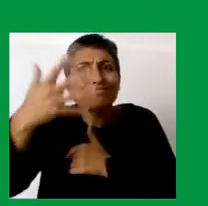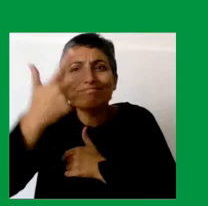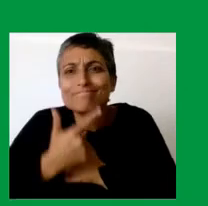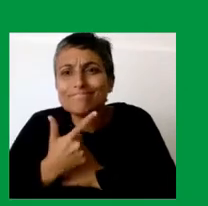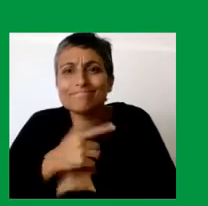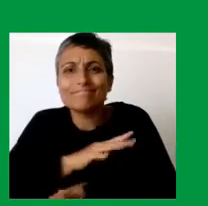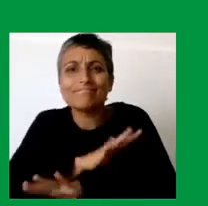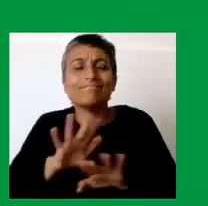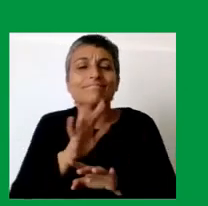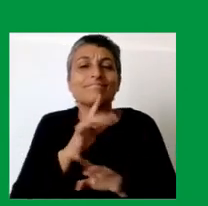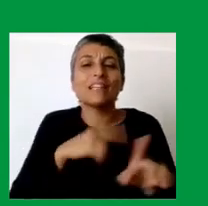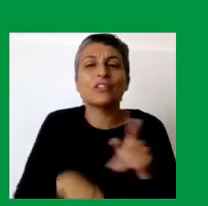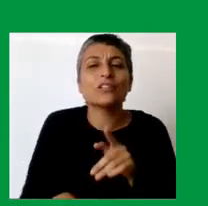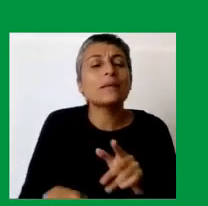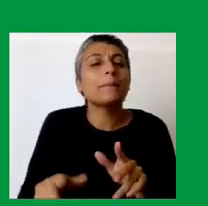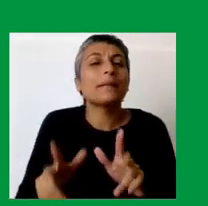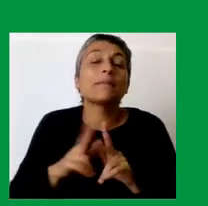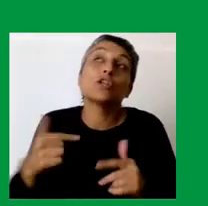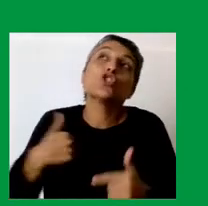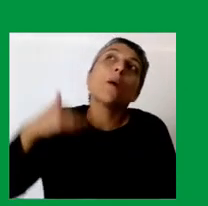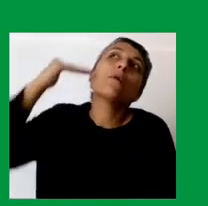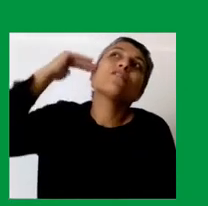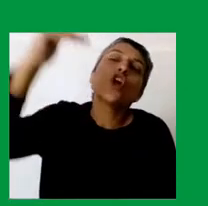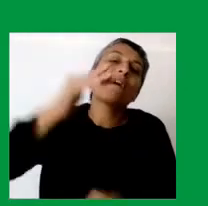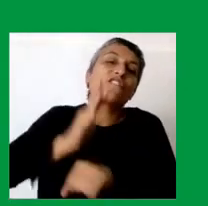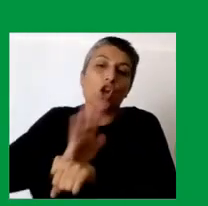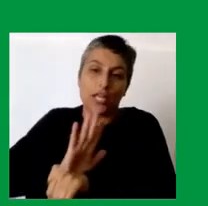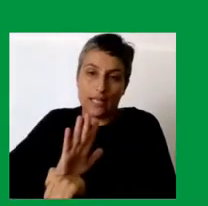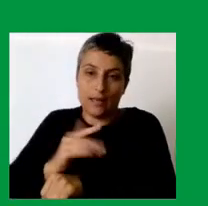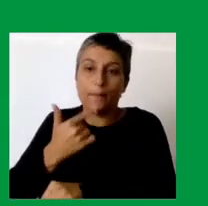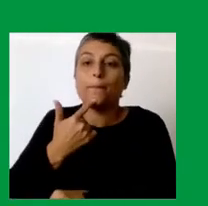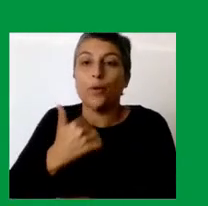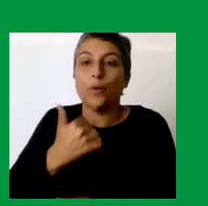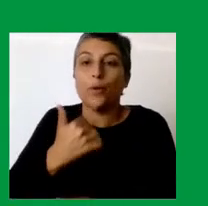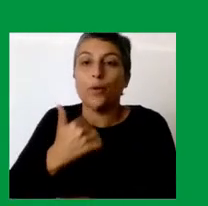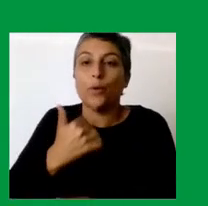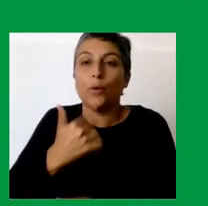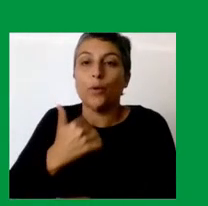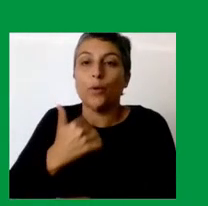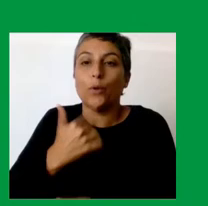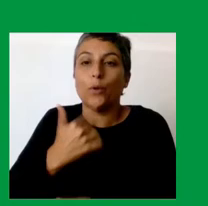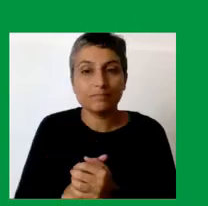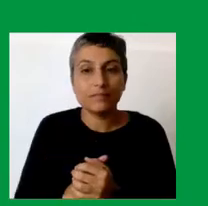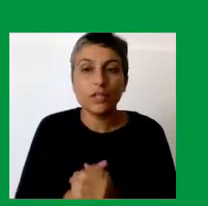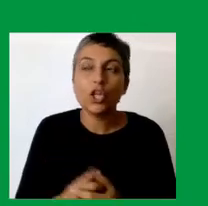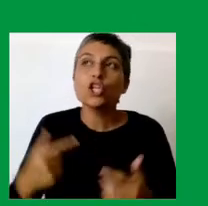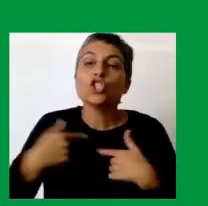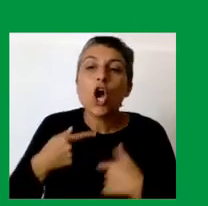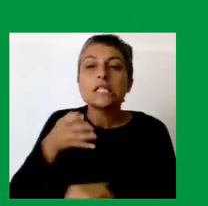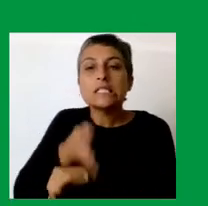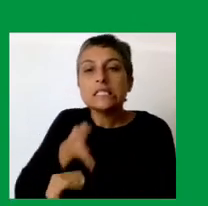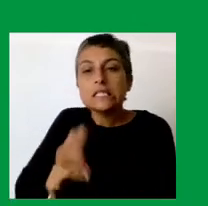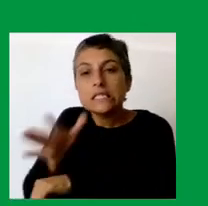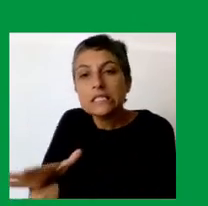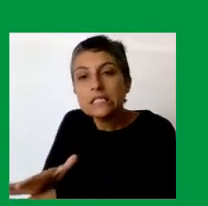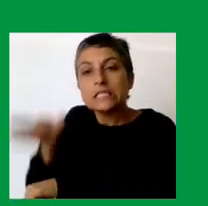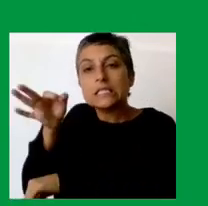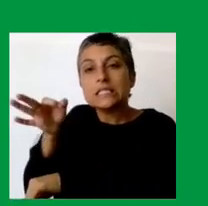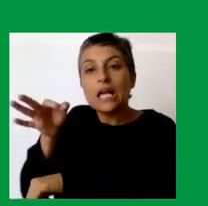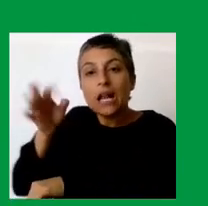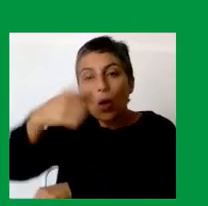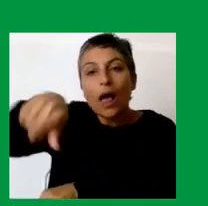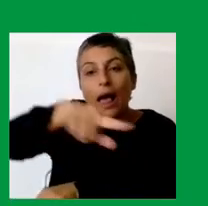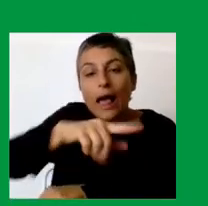me pueden decir, hey, pero Cari, yo soy profe de biología, por ejemplo, docente de biología. Y cada vez que doy la célula, también los chicos,